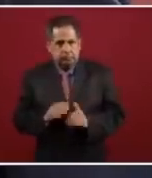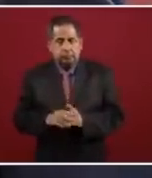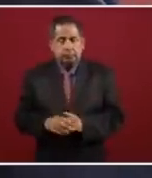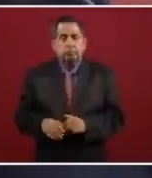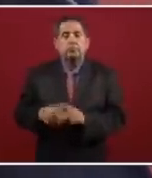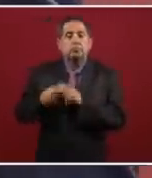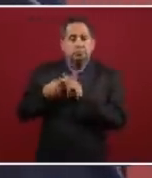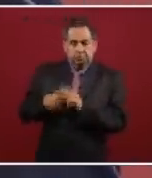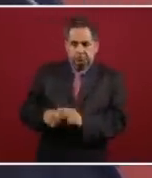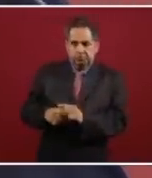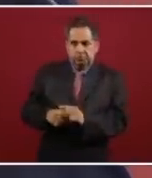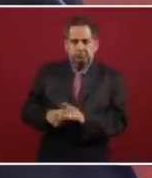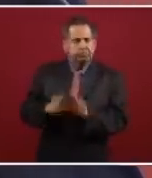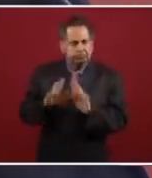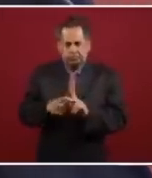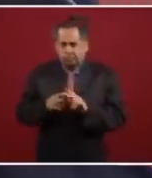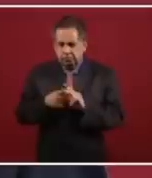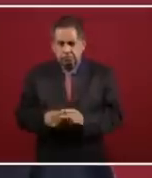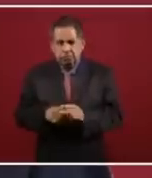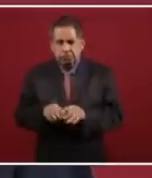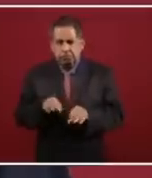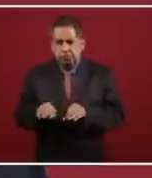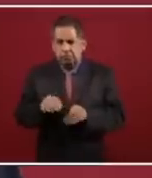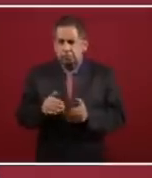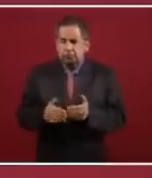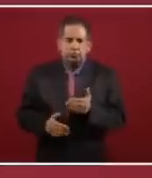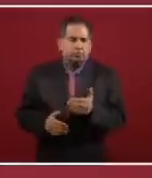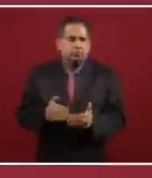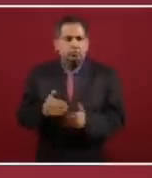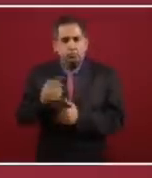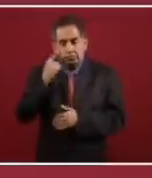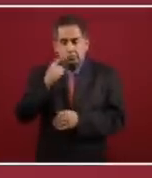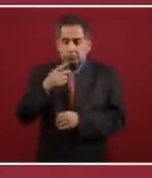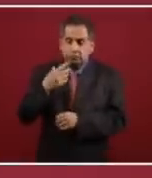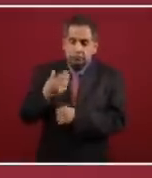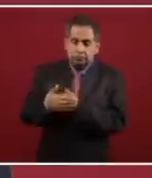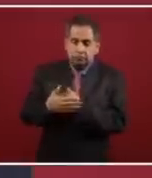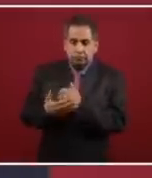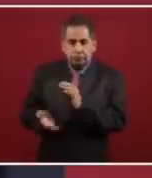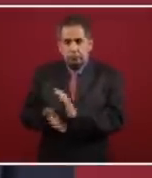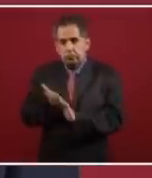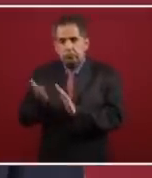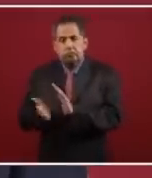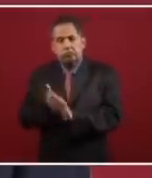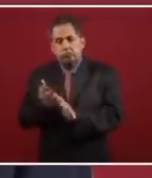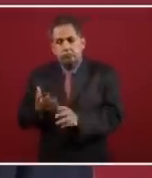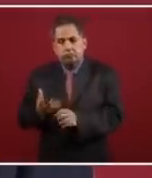iniciar los trabajos para la construcción